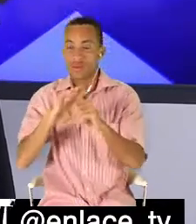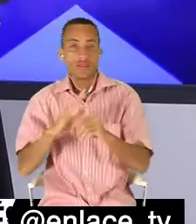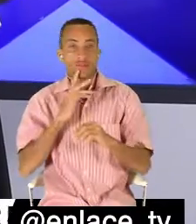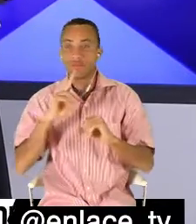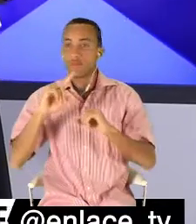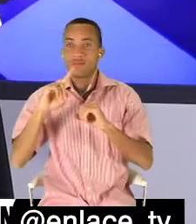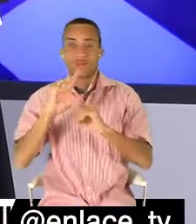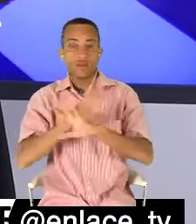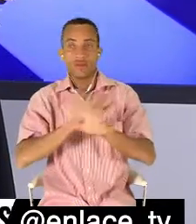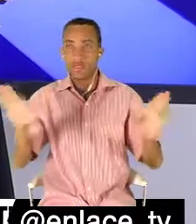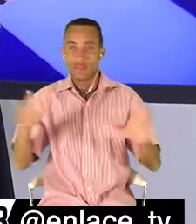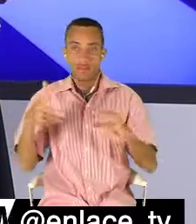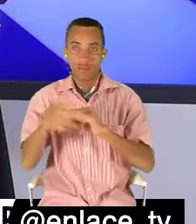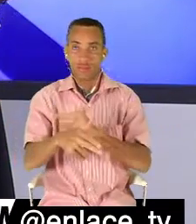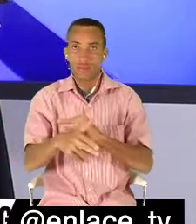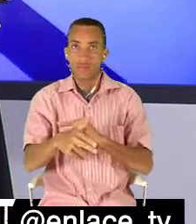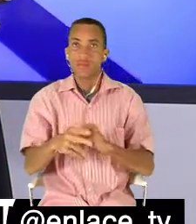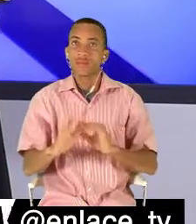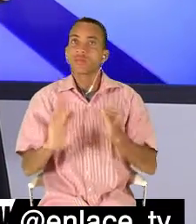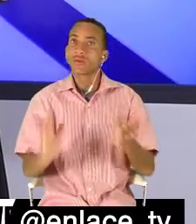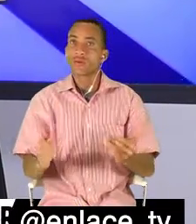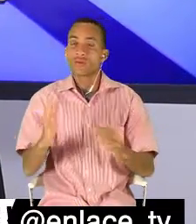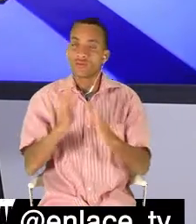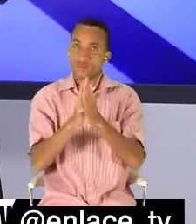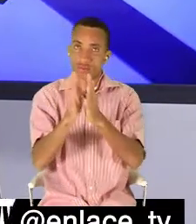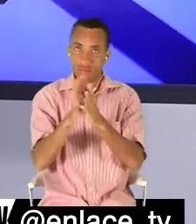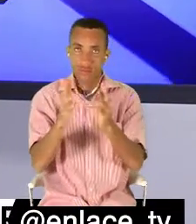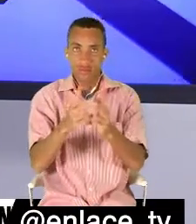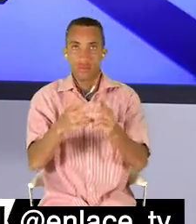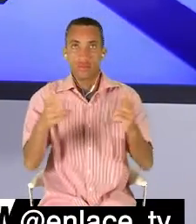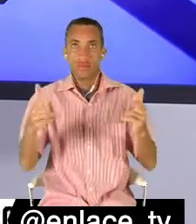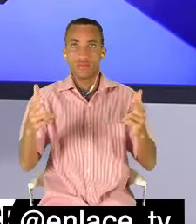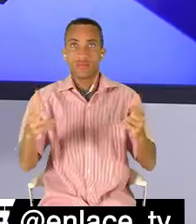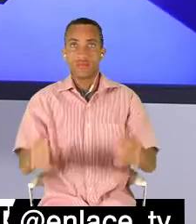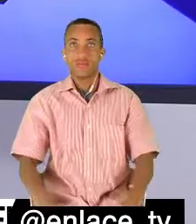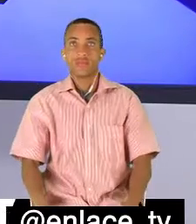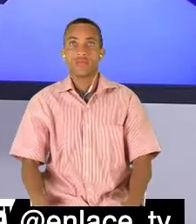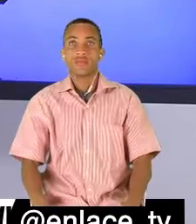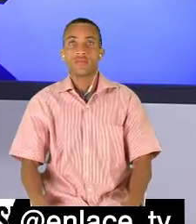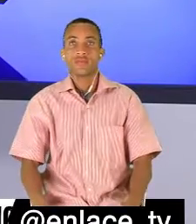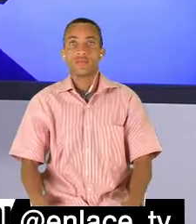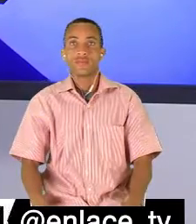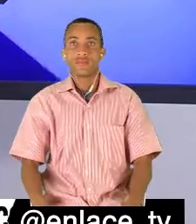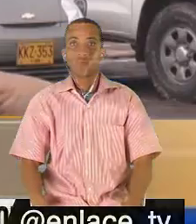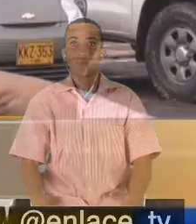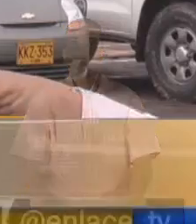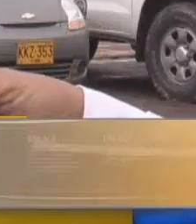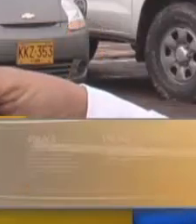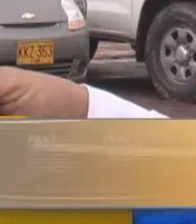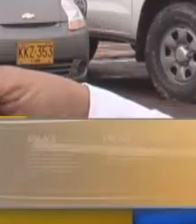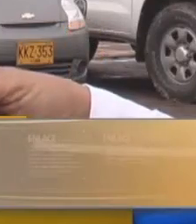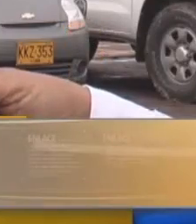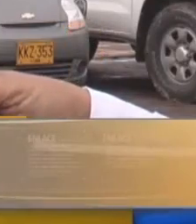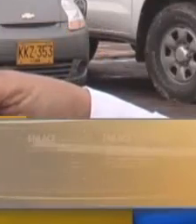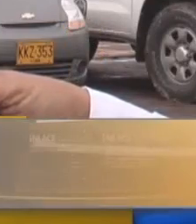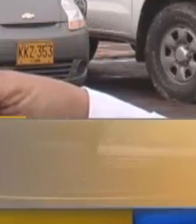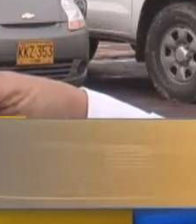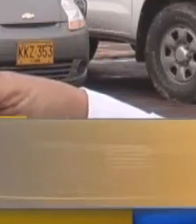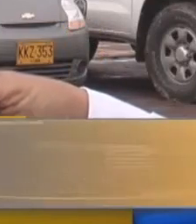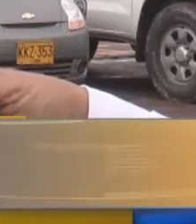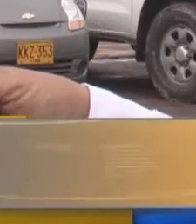días anteriores. Estas y otras noticias serán desarrolladas durante la presente emisión. Bienvenidos. Polémica entre el alcalde de